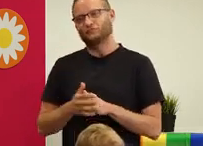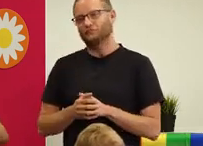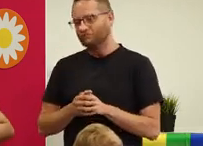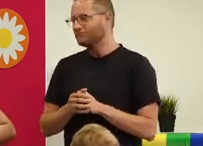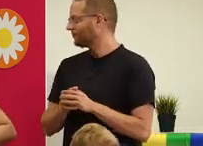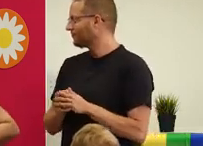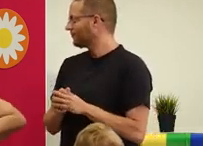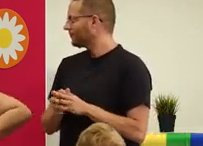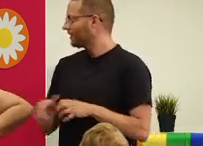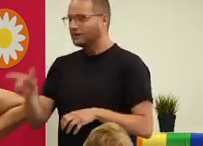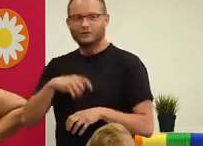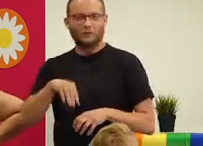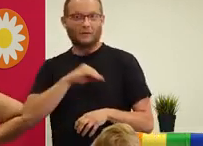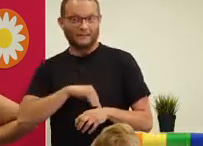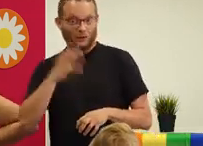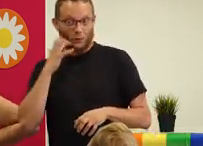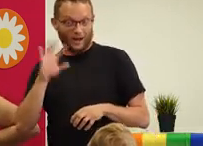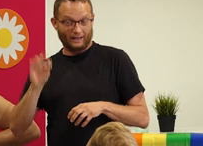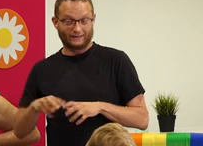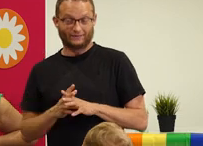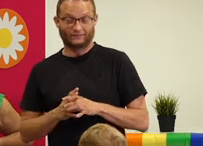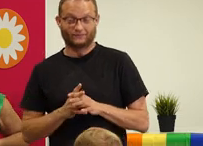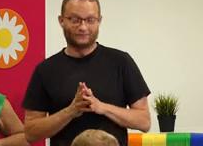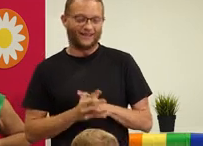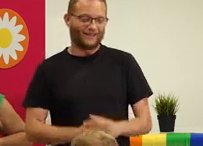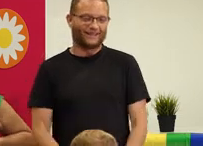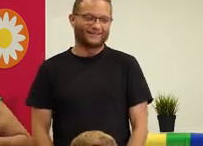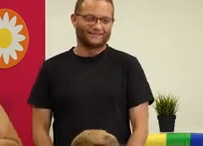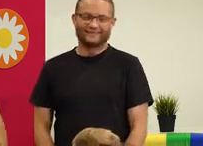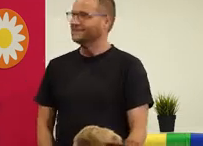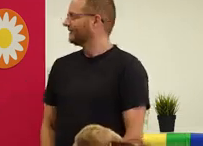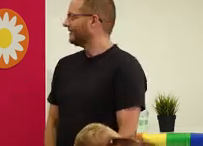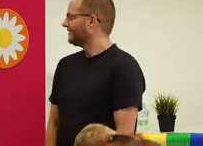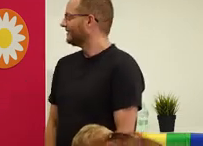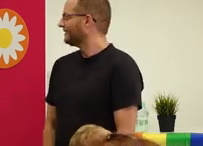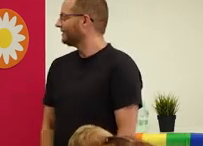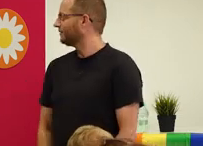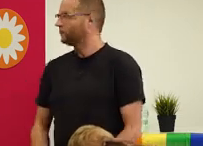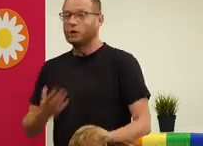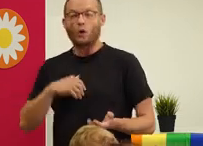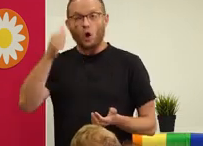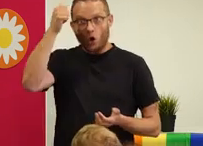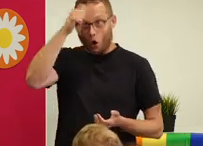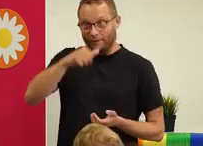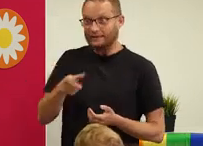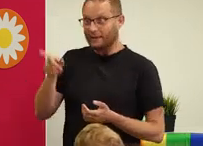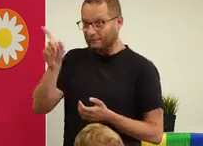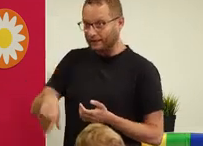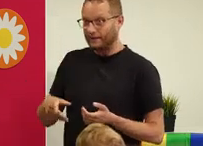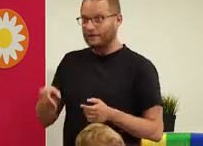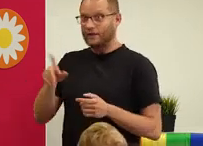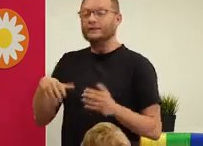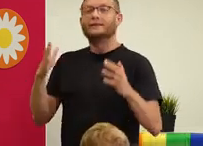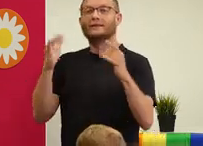eso, o sea, somos bastante queer. Y, o sea, los hombres incluso también se